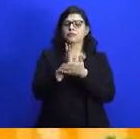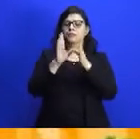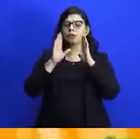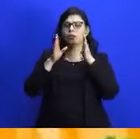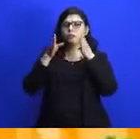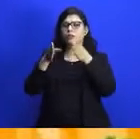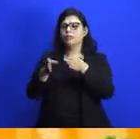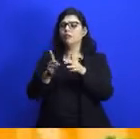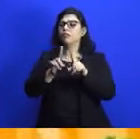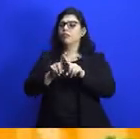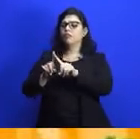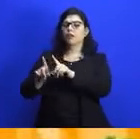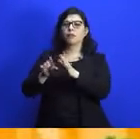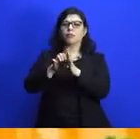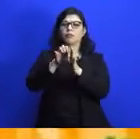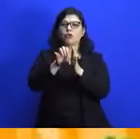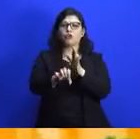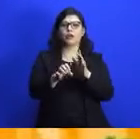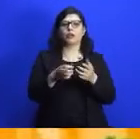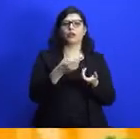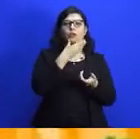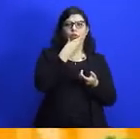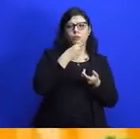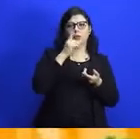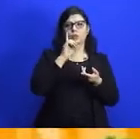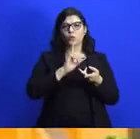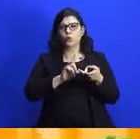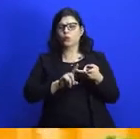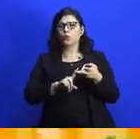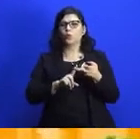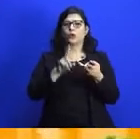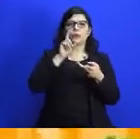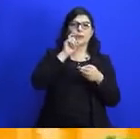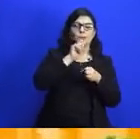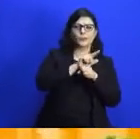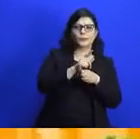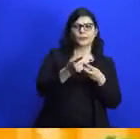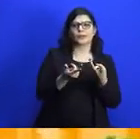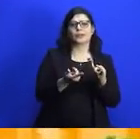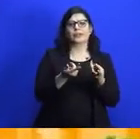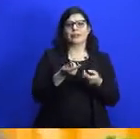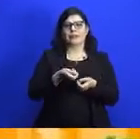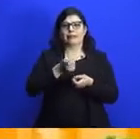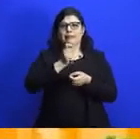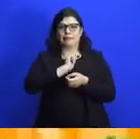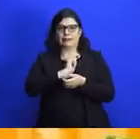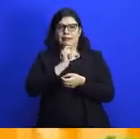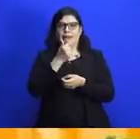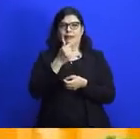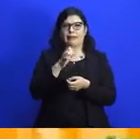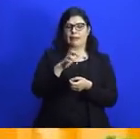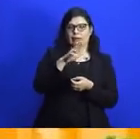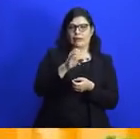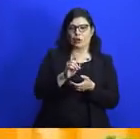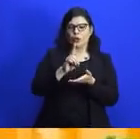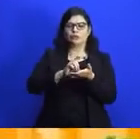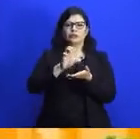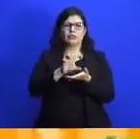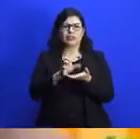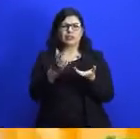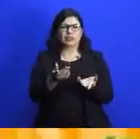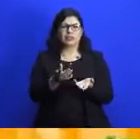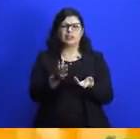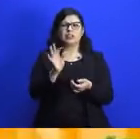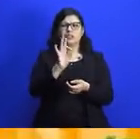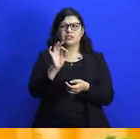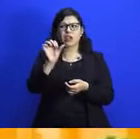algunas diferencias. Por ejemplo, el género, la orientación sexual, la identidad de género, el nivel de discapacidad, etcétera. Y tal vez no tanto